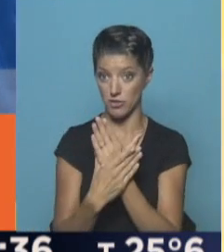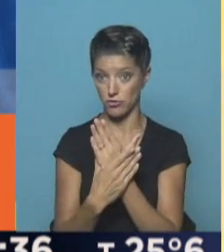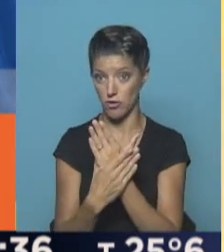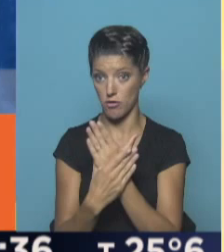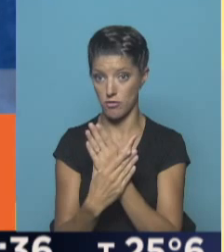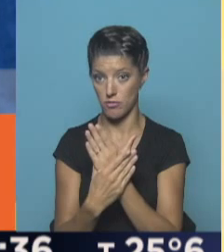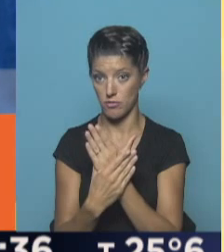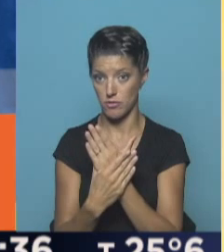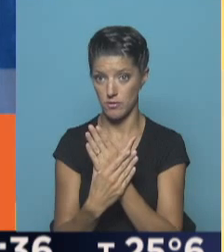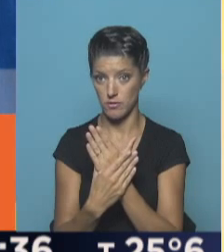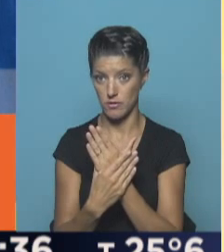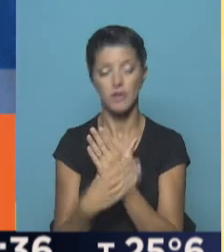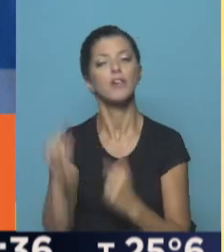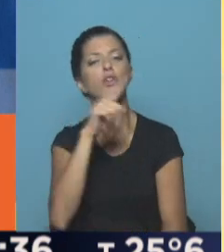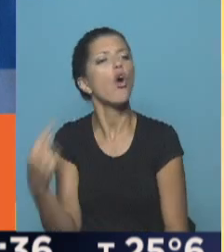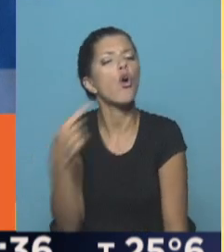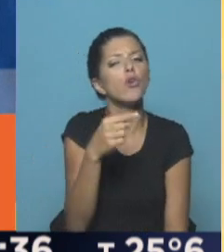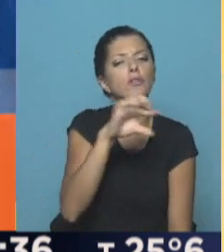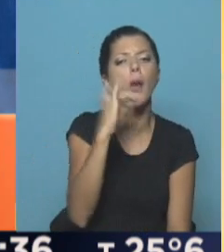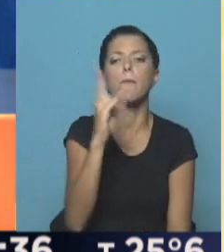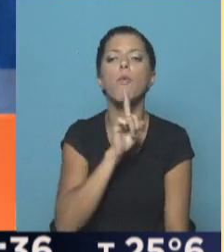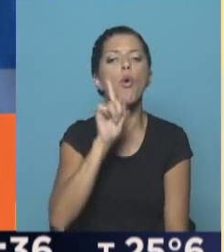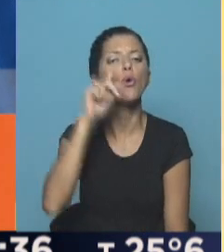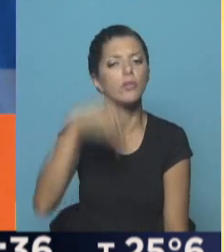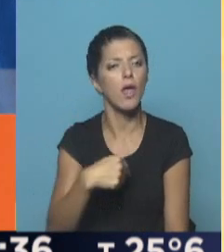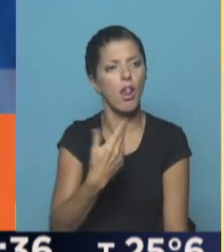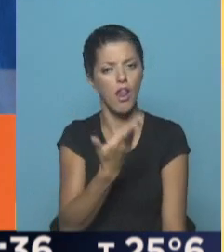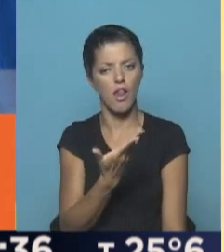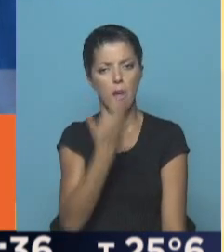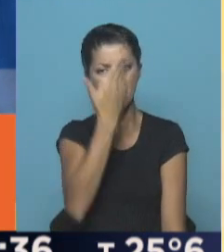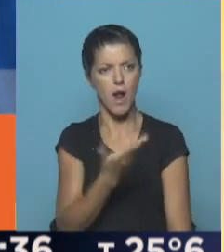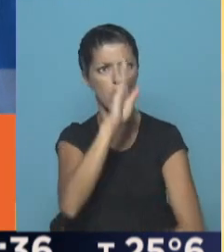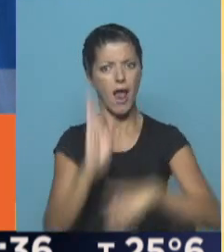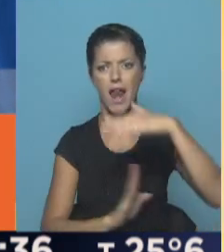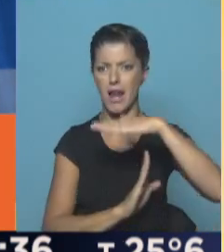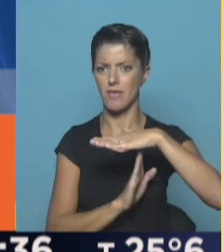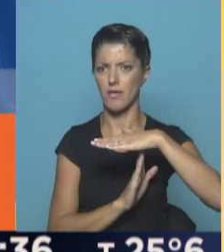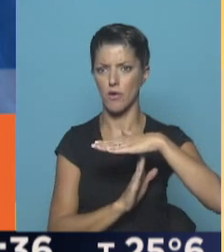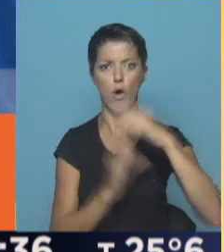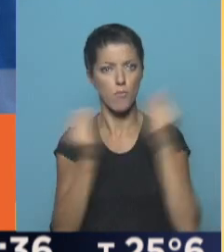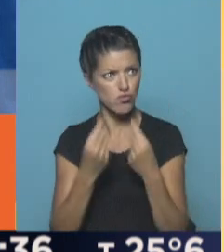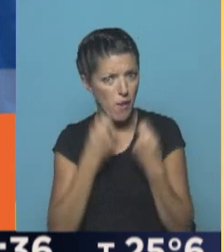se quiera llamar, y no hacia Putin, que sigue siendo un líder en algunos casos adorado.